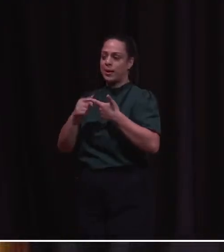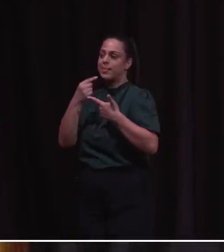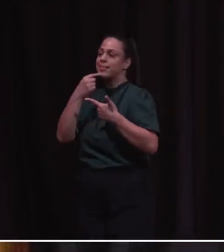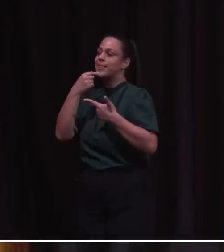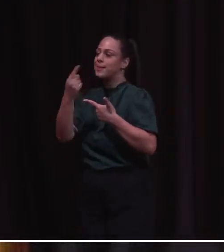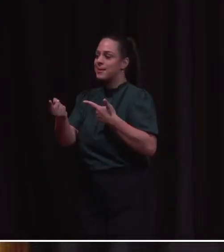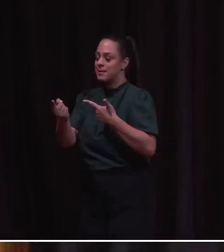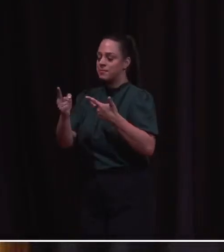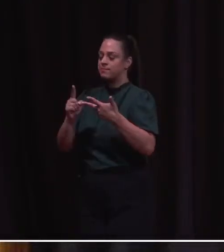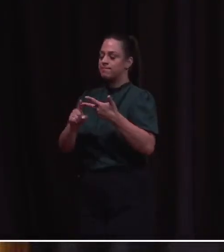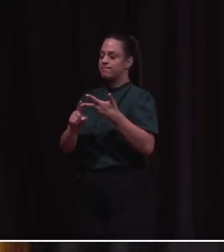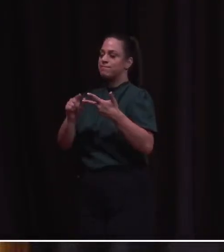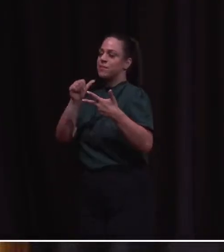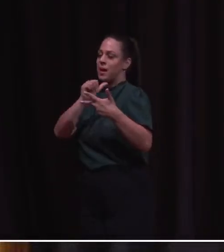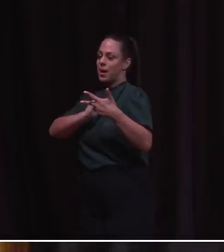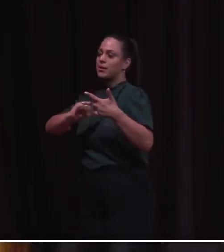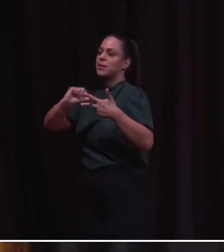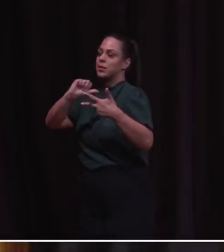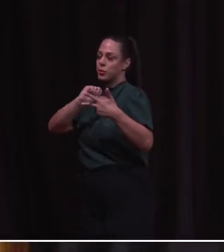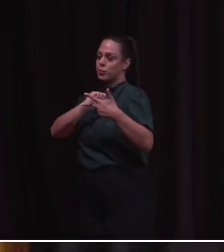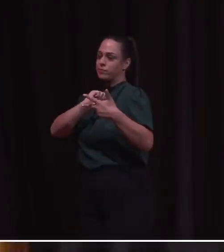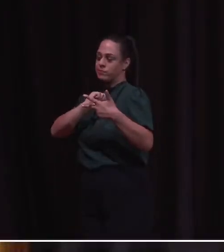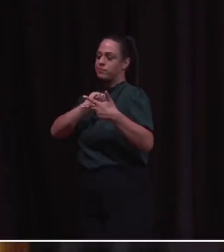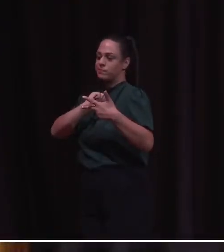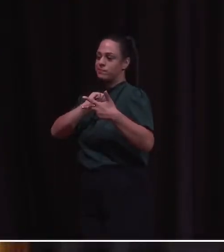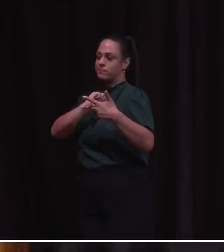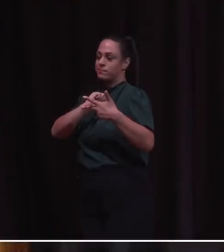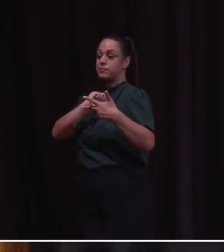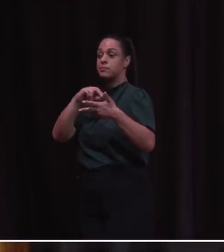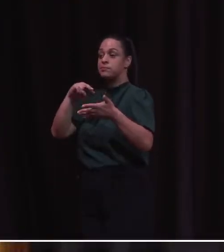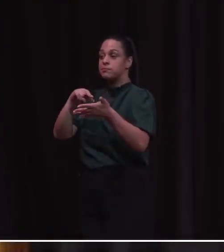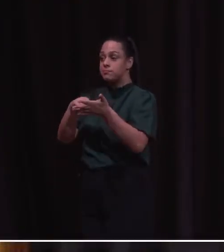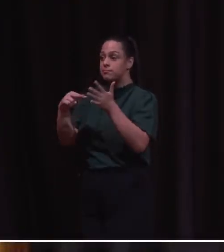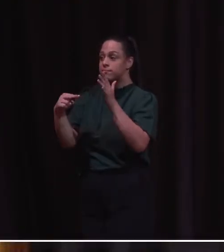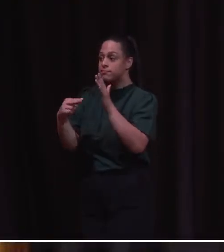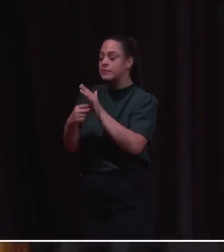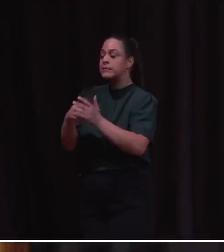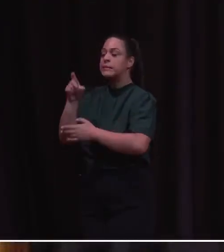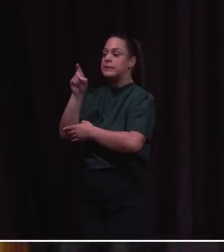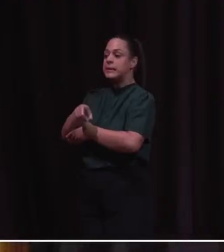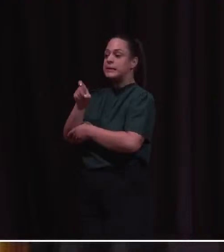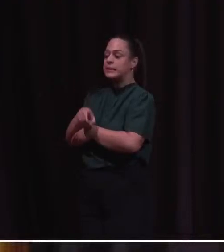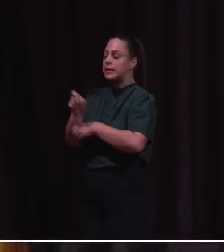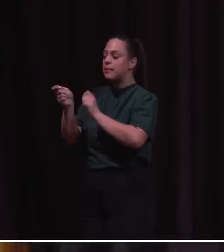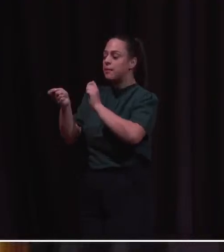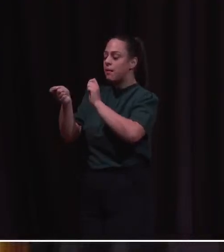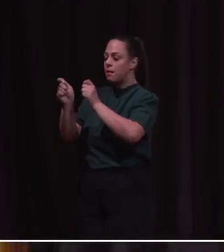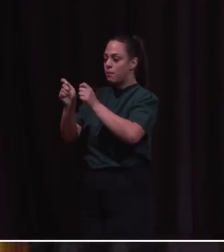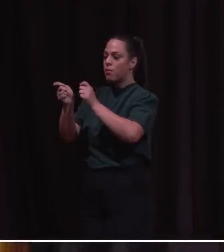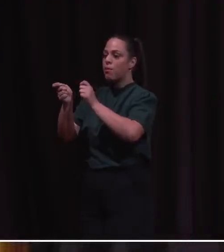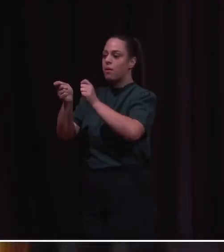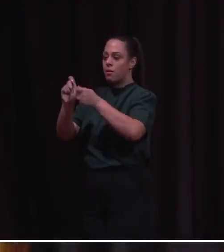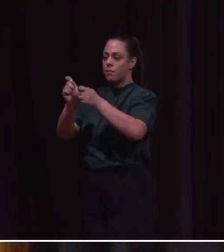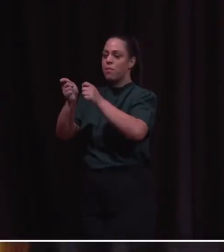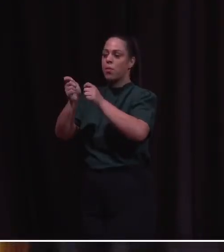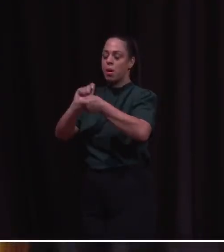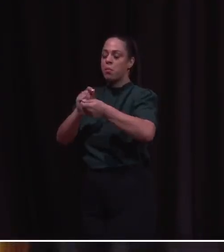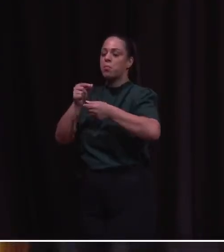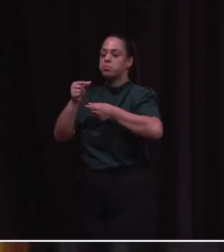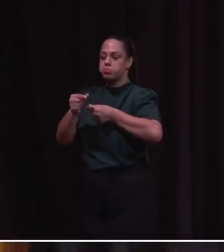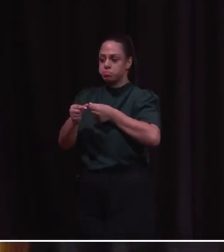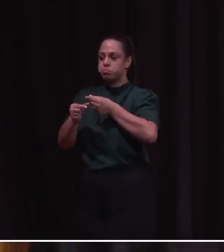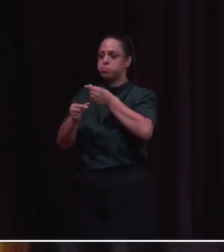actuamos. Se trata de un cambio paulatino, mejor que uno abrupto e impuesto, pues